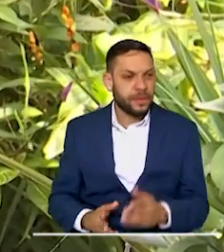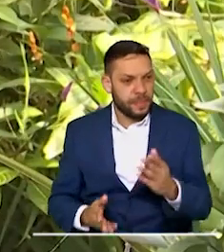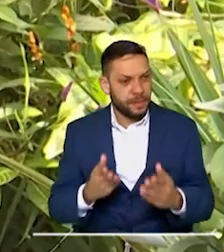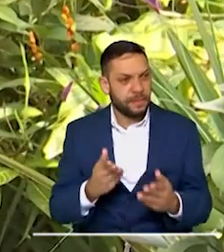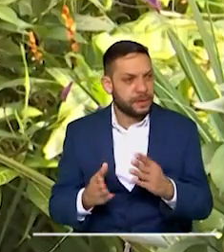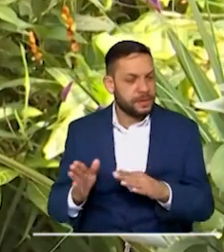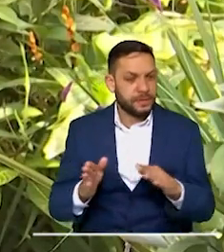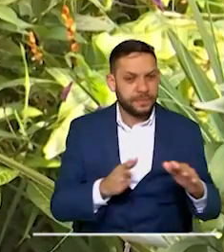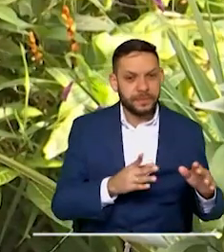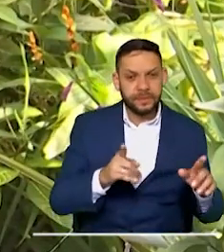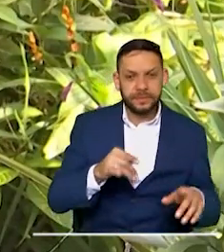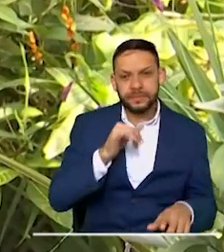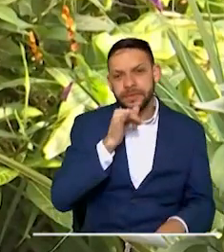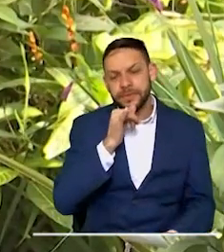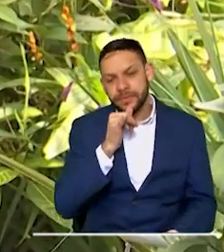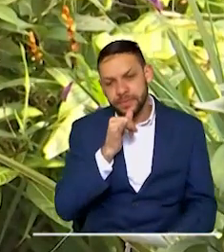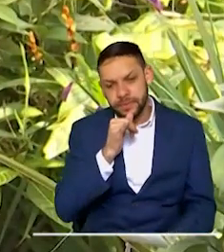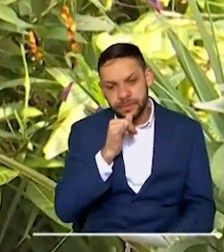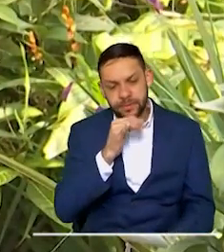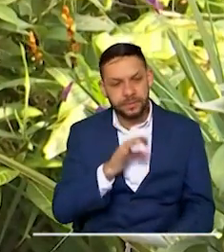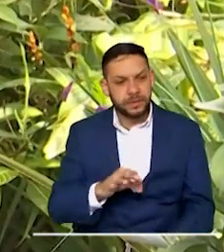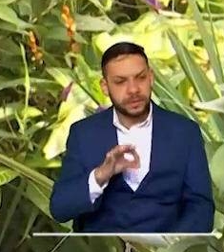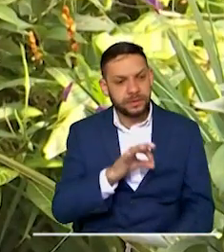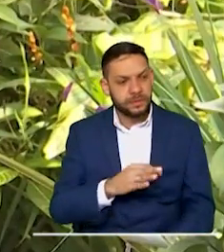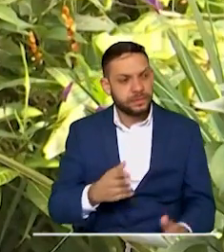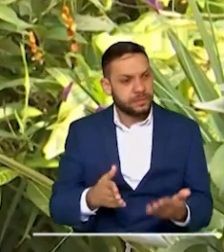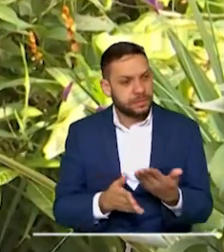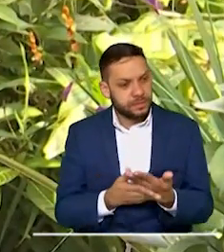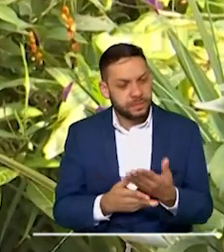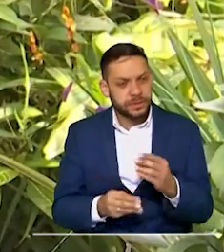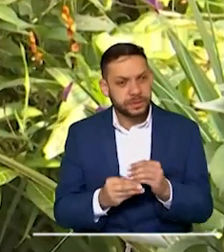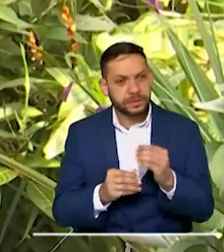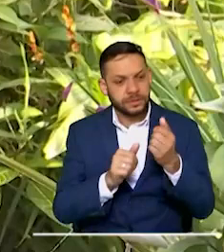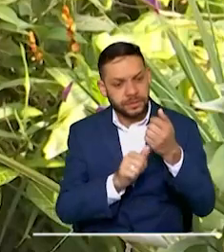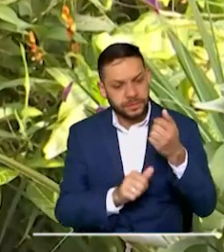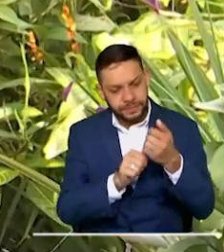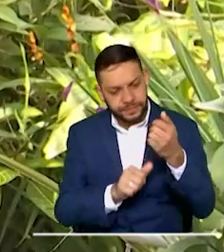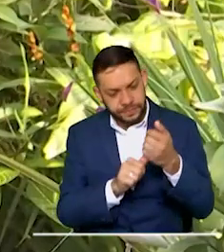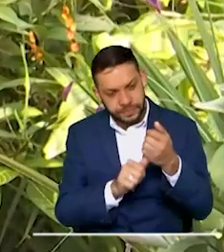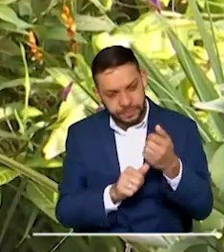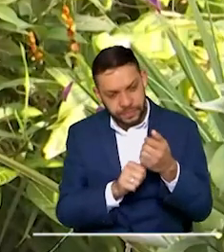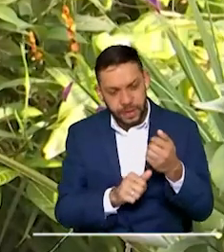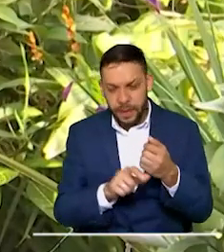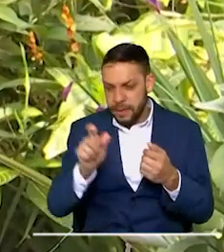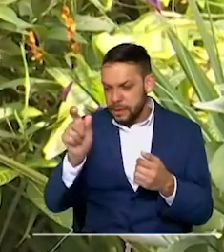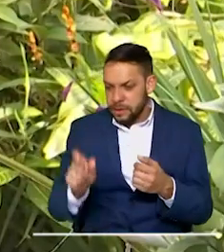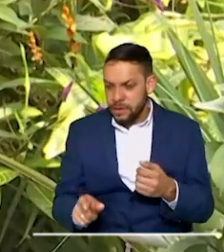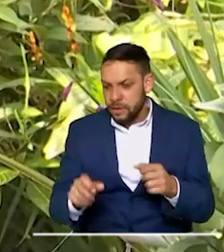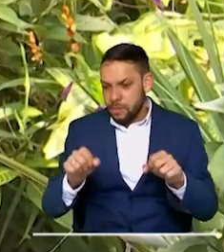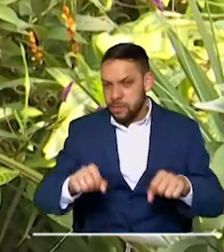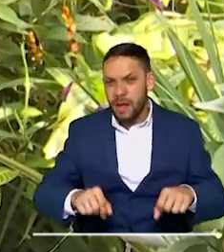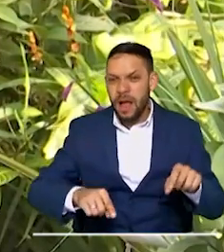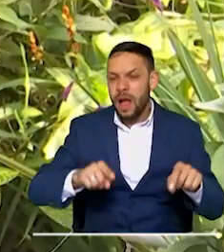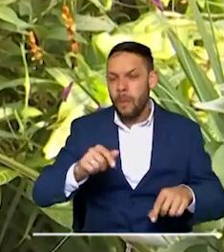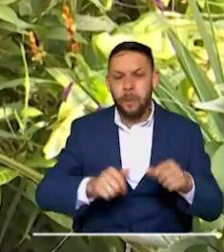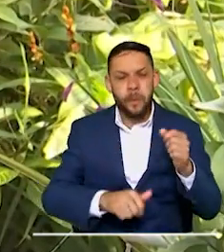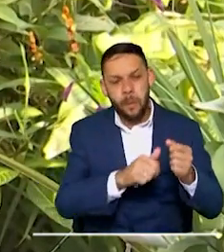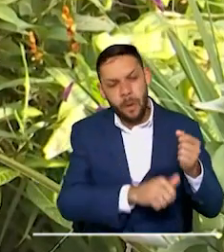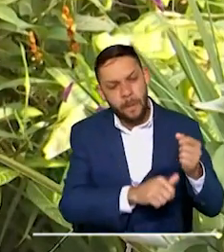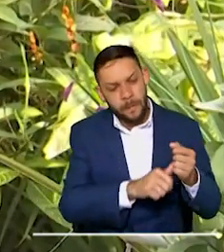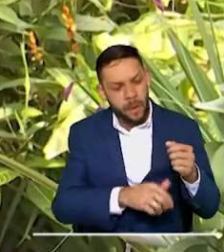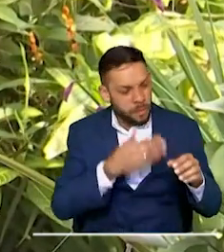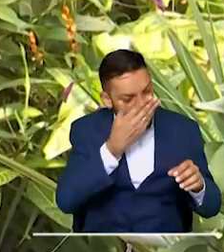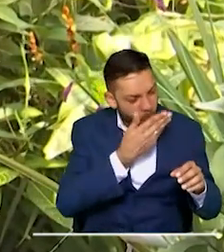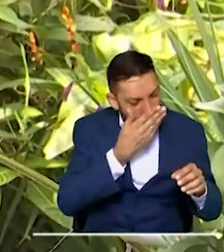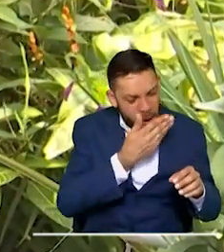El examen de orina, pues, que es muy importante para una infección urinaria, la materia fecal, que los pacientes poco bola le paran a esto porque inclusive pues,